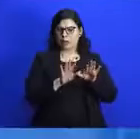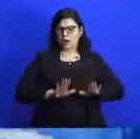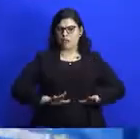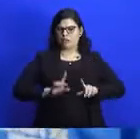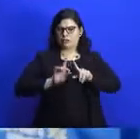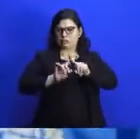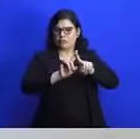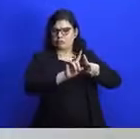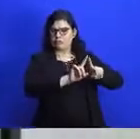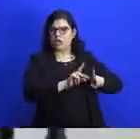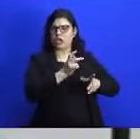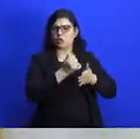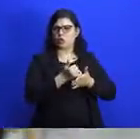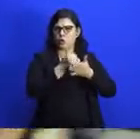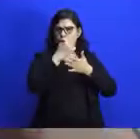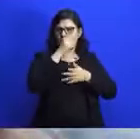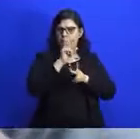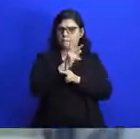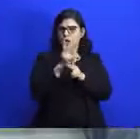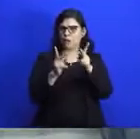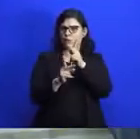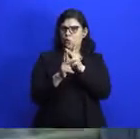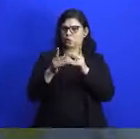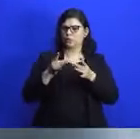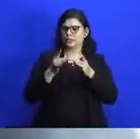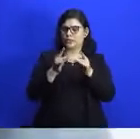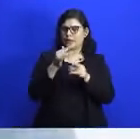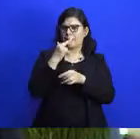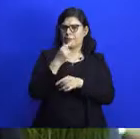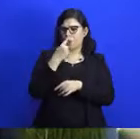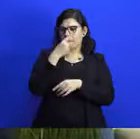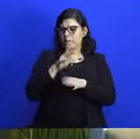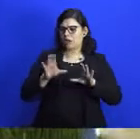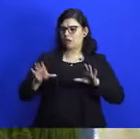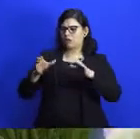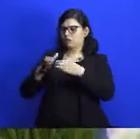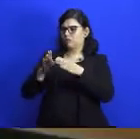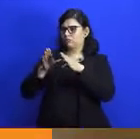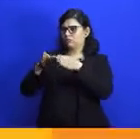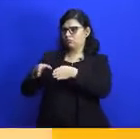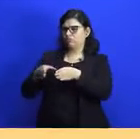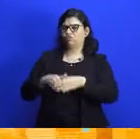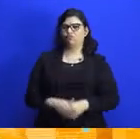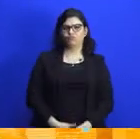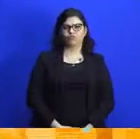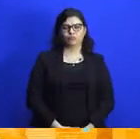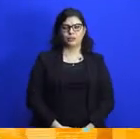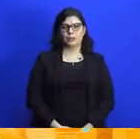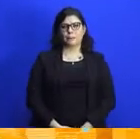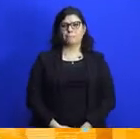permite ofrecer productos de mejor calidad y variedad a las comunidades a las que servimos.